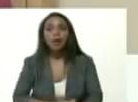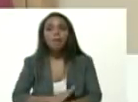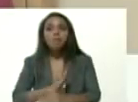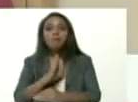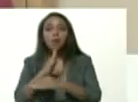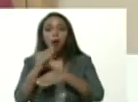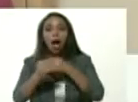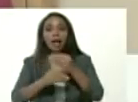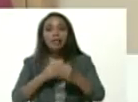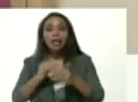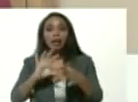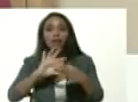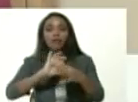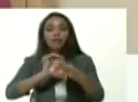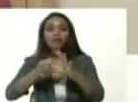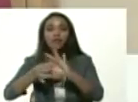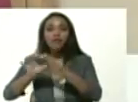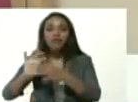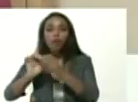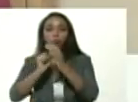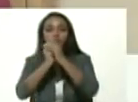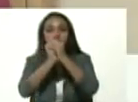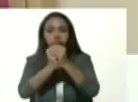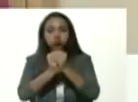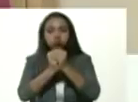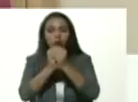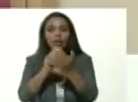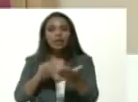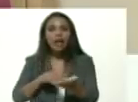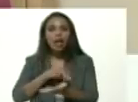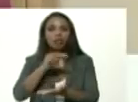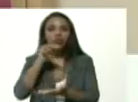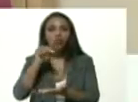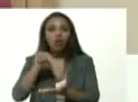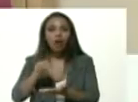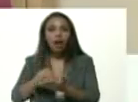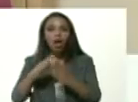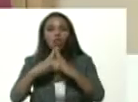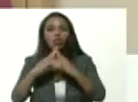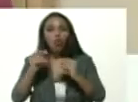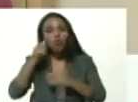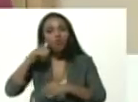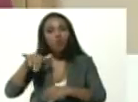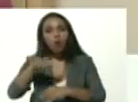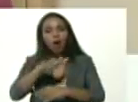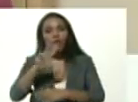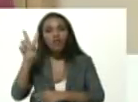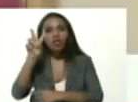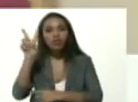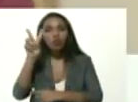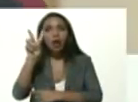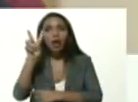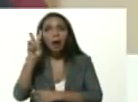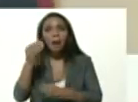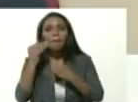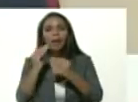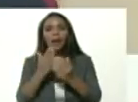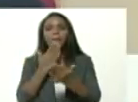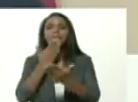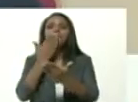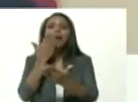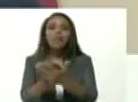hacer una cadena de oración nacional de todo el pueblo de Venezuela para pedir